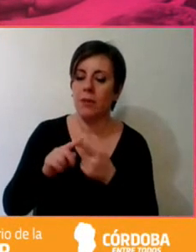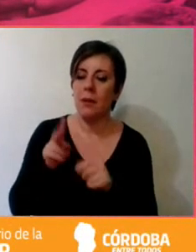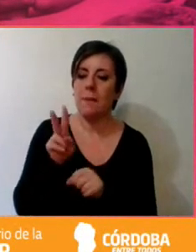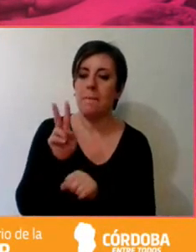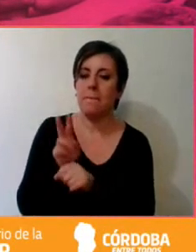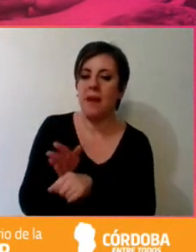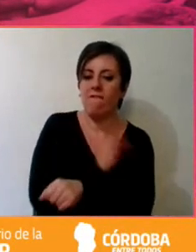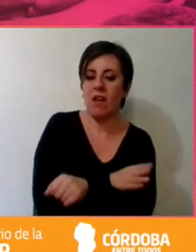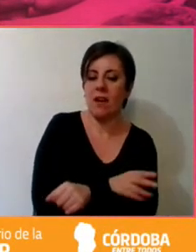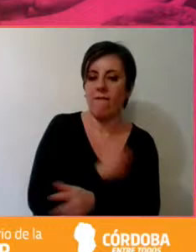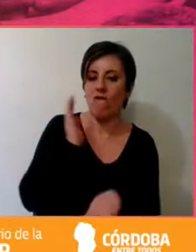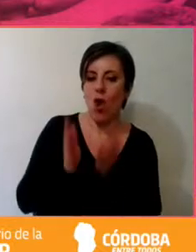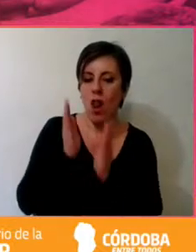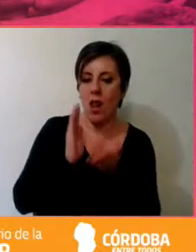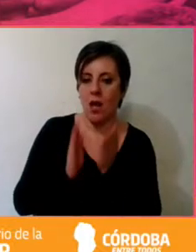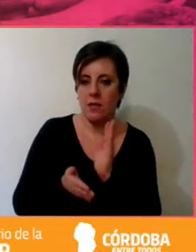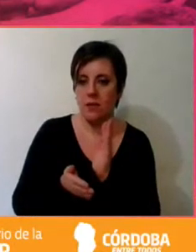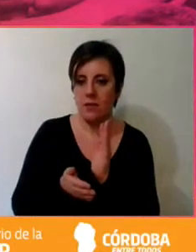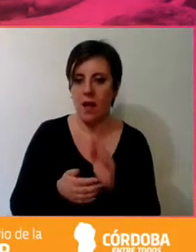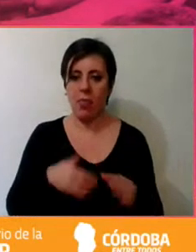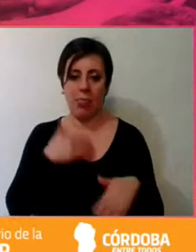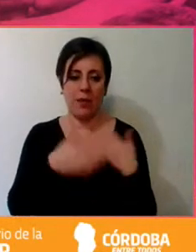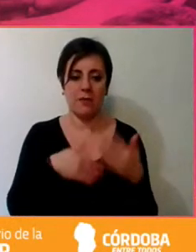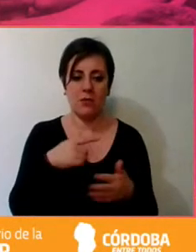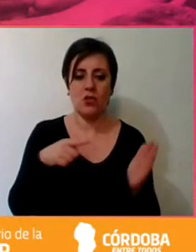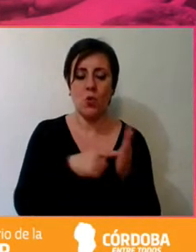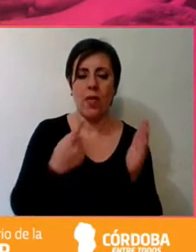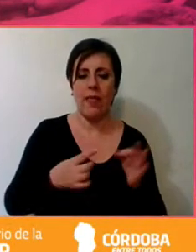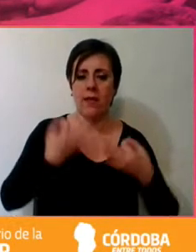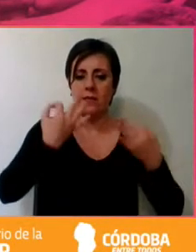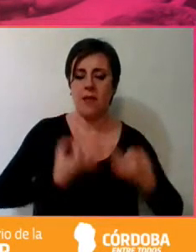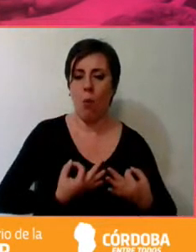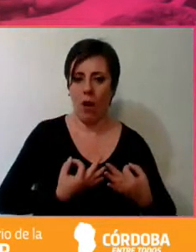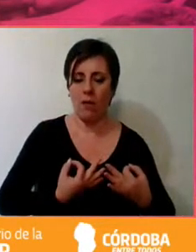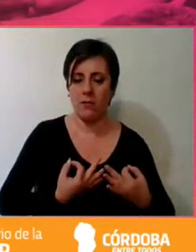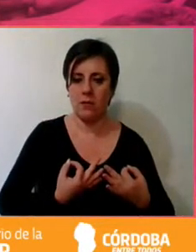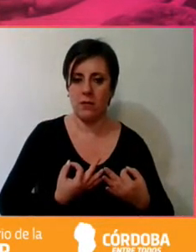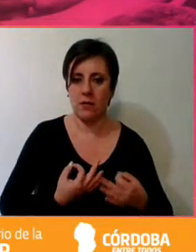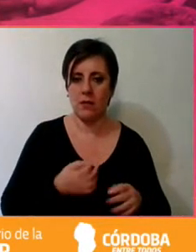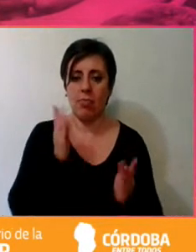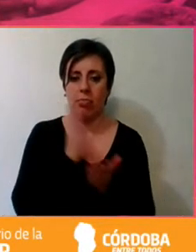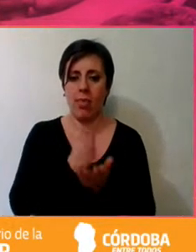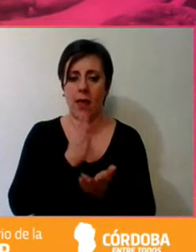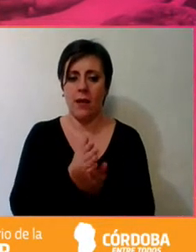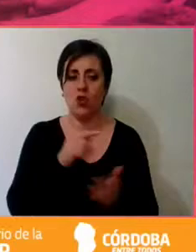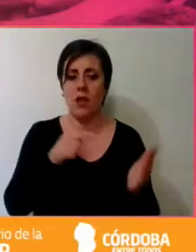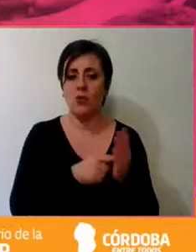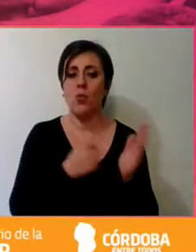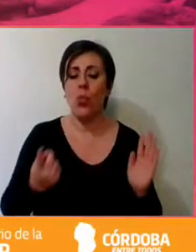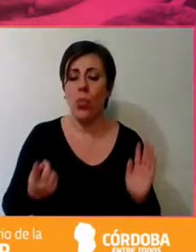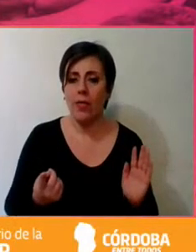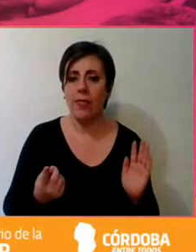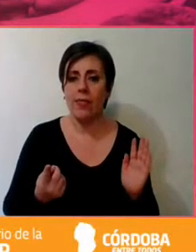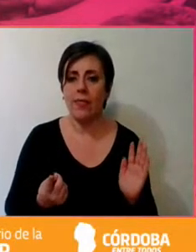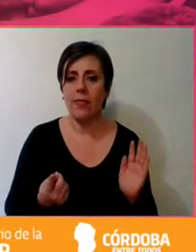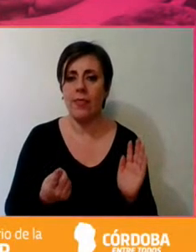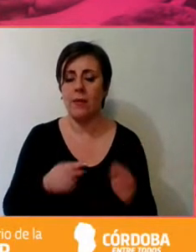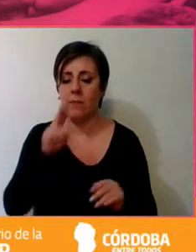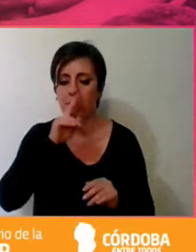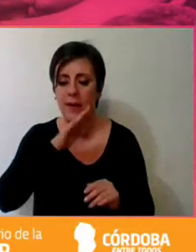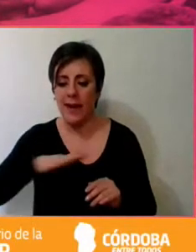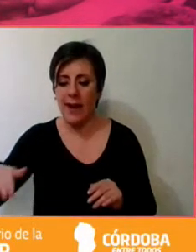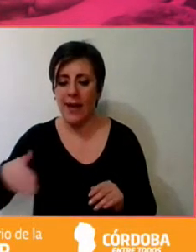violencia. También tiene que ver el desarrollo de ciudades seguras. También tiene que ver con el derecho a la ciudad. Tiene que ver con que cuando las niñas